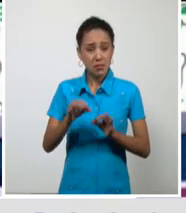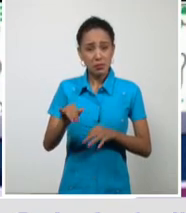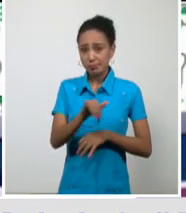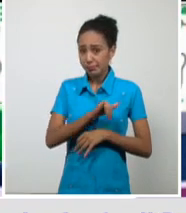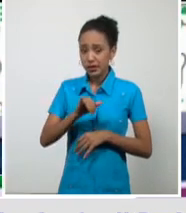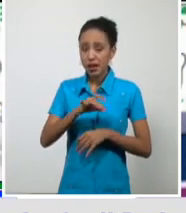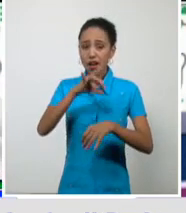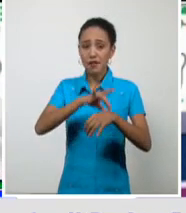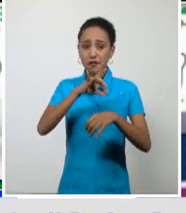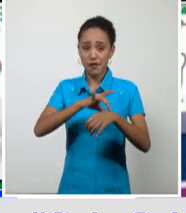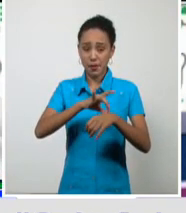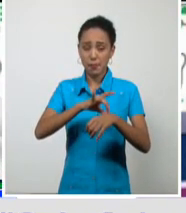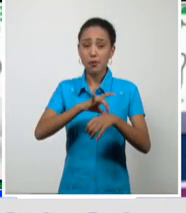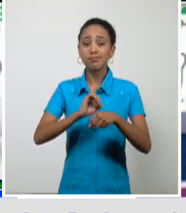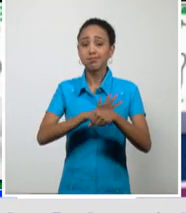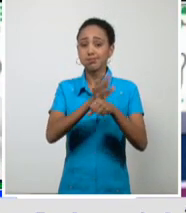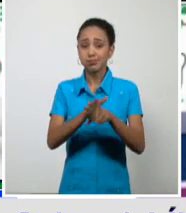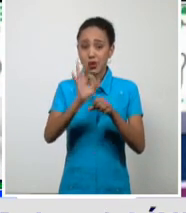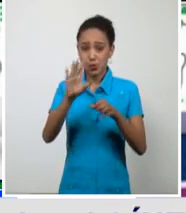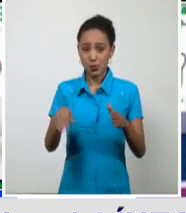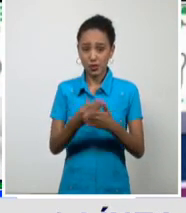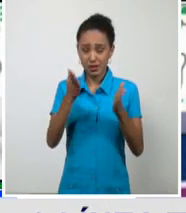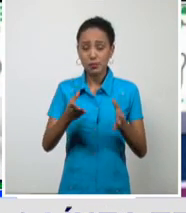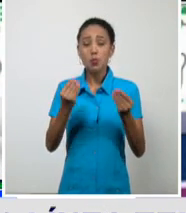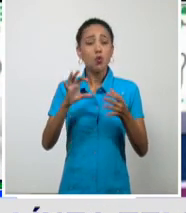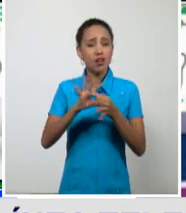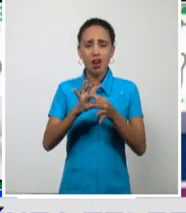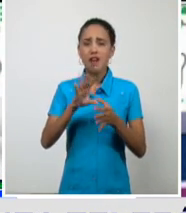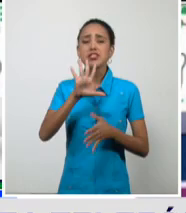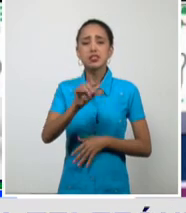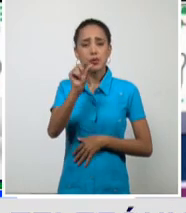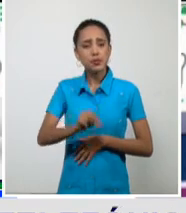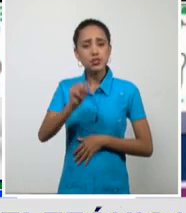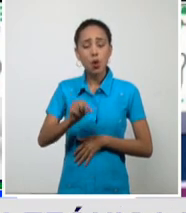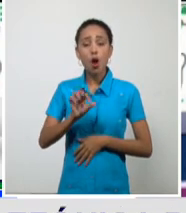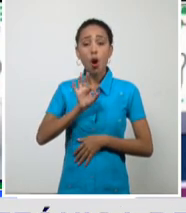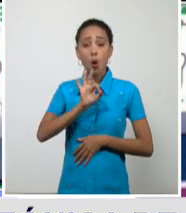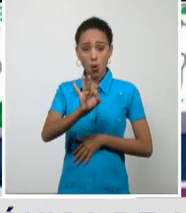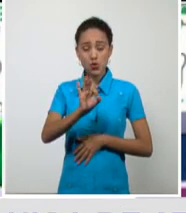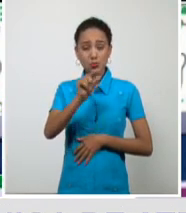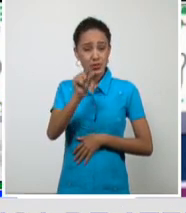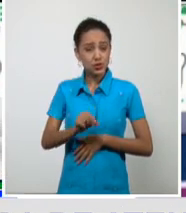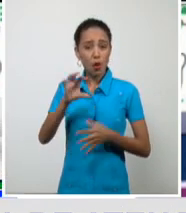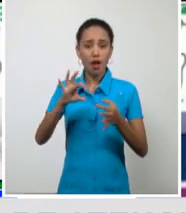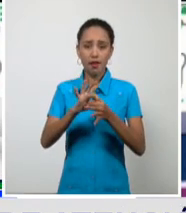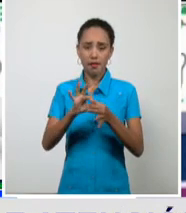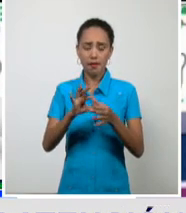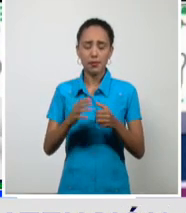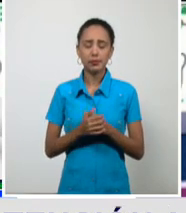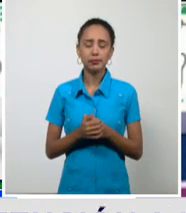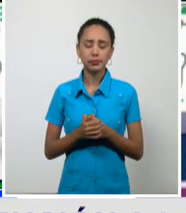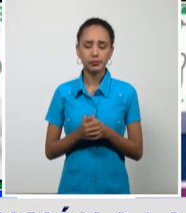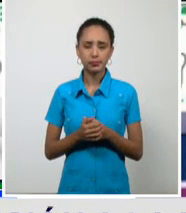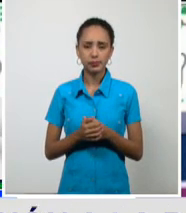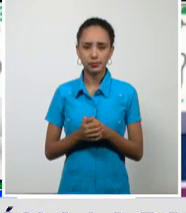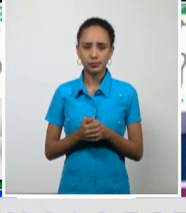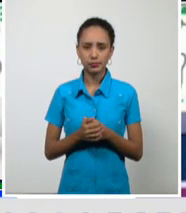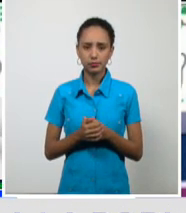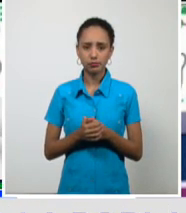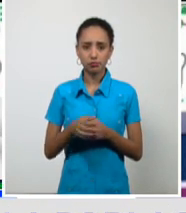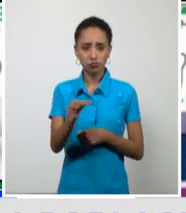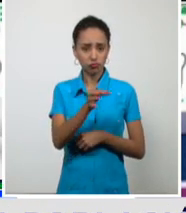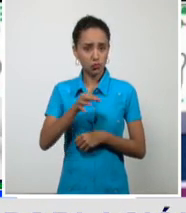jornada. Se mantienen críticos 5 pacientes, 8 graves. En cuanto a los municipios